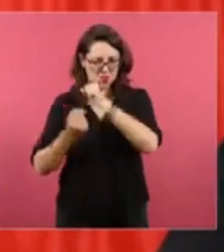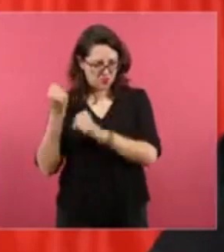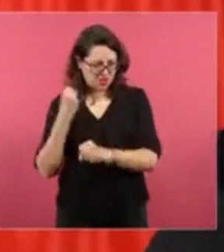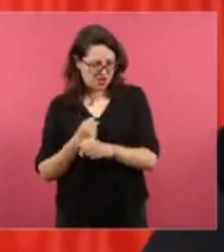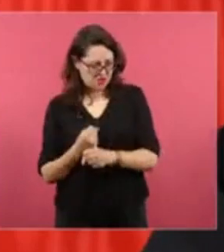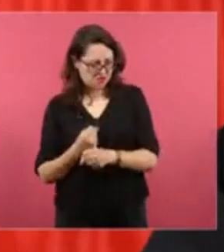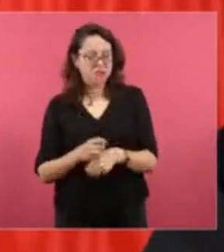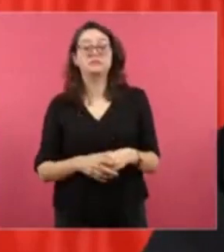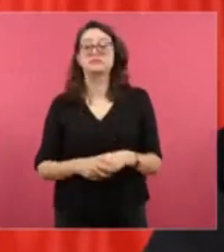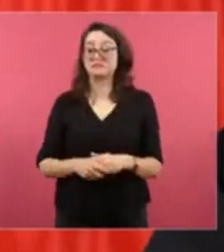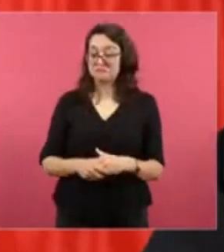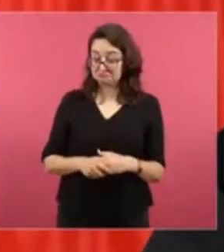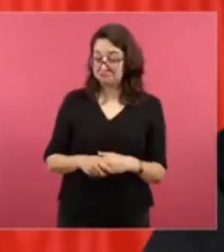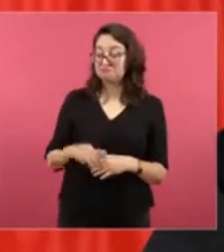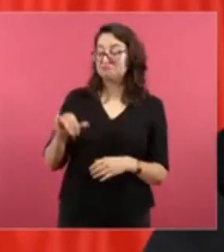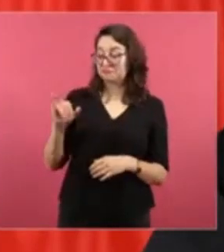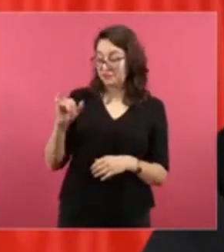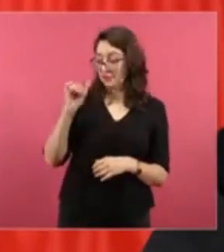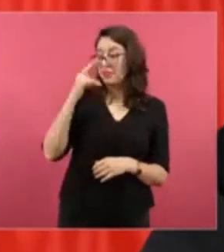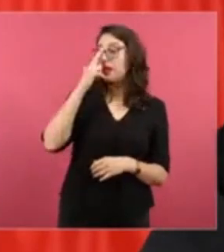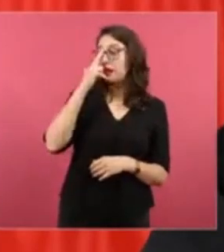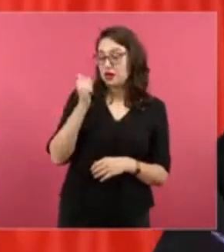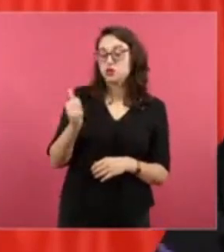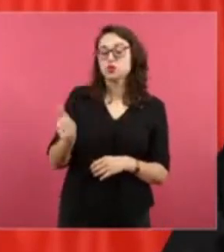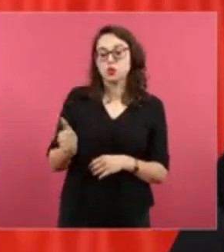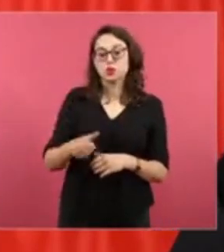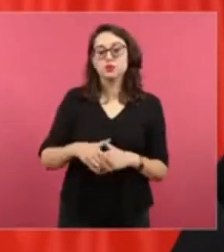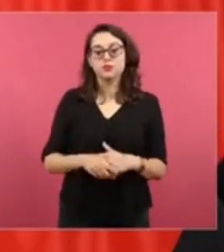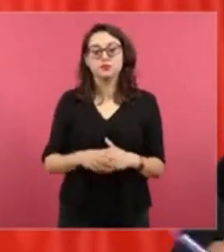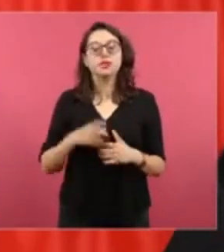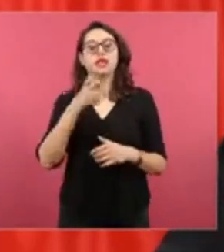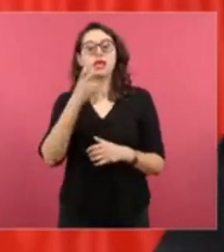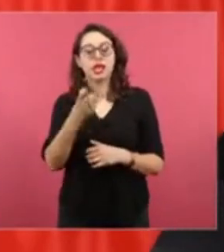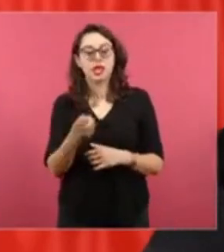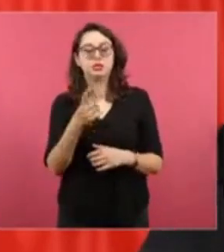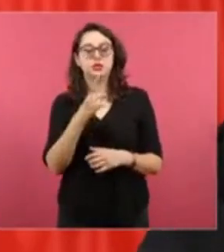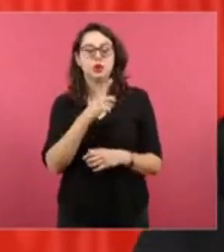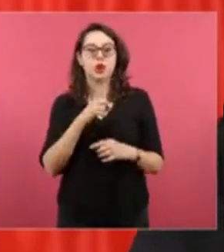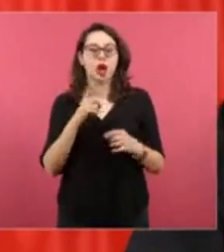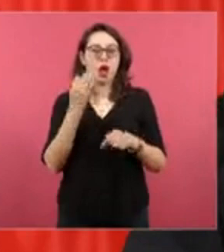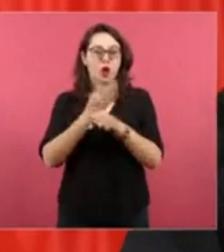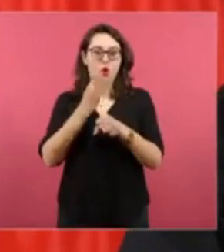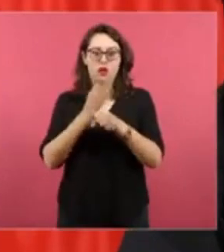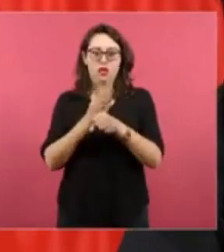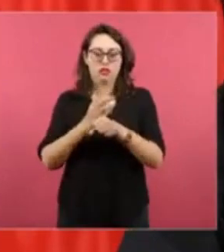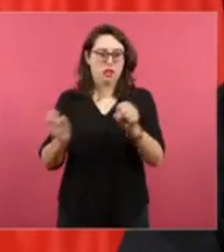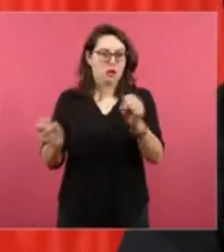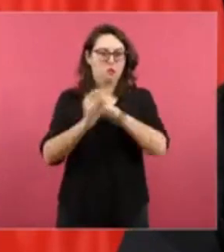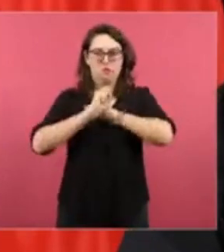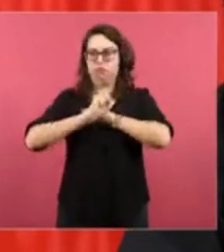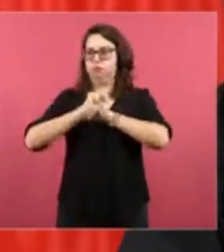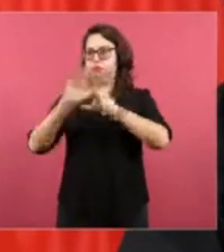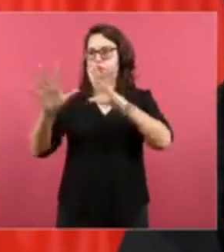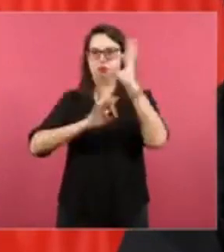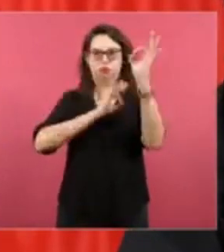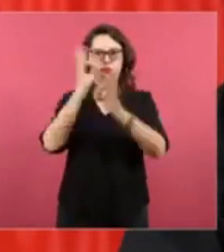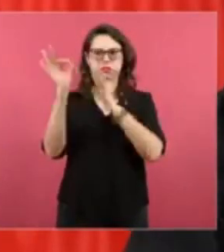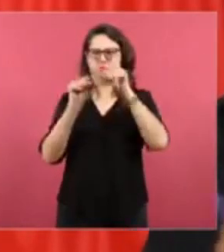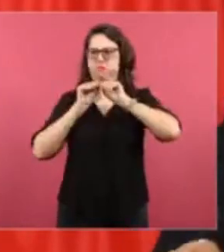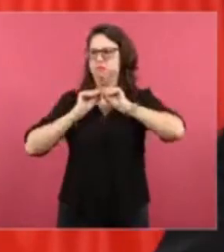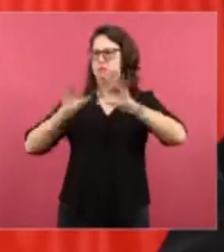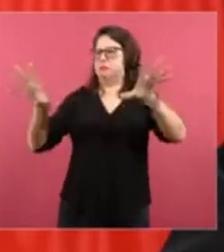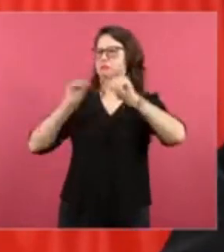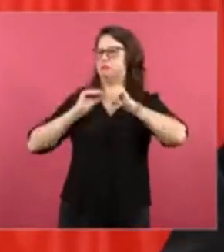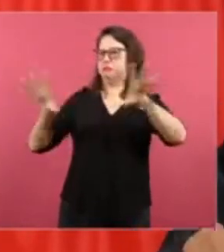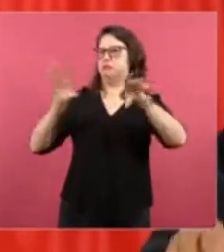ya lo vimos. Creo que en ciertas cosas es una estridencia mediática, informativa, nada más.